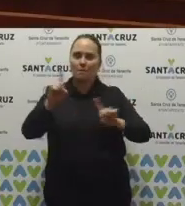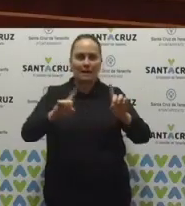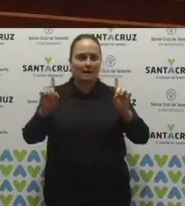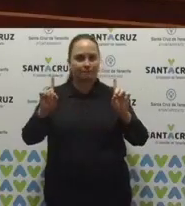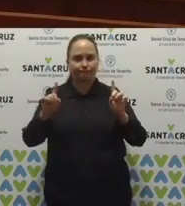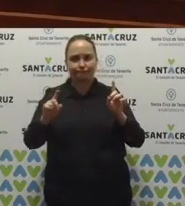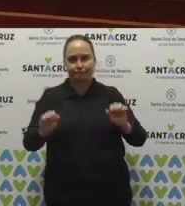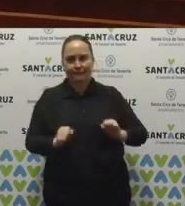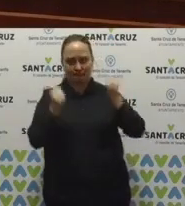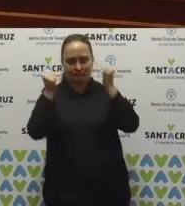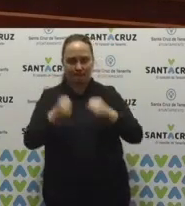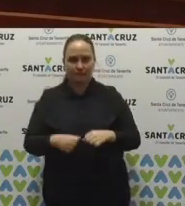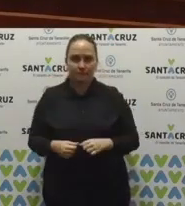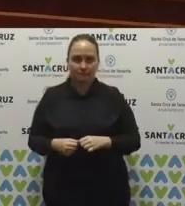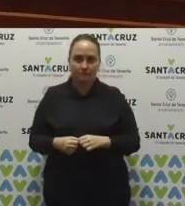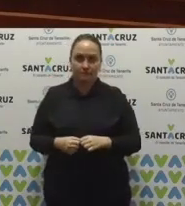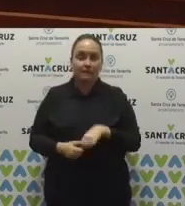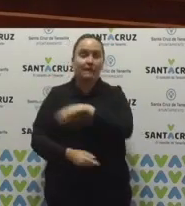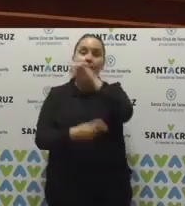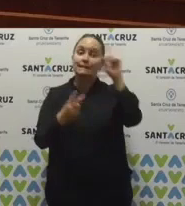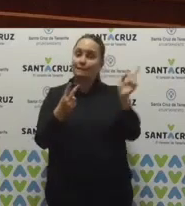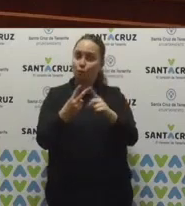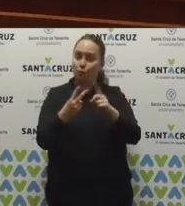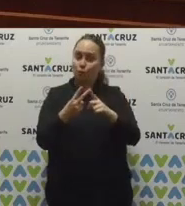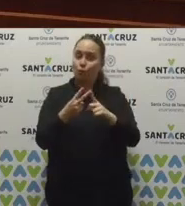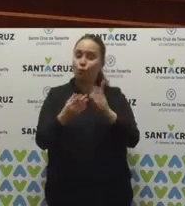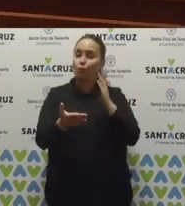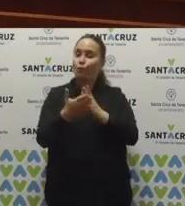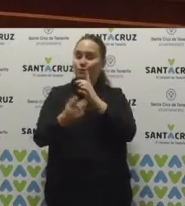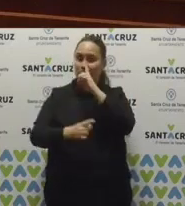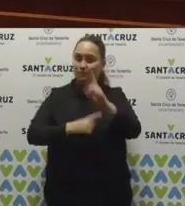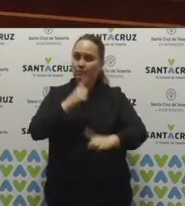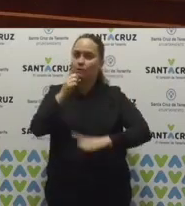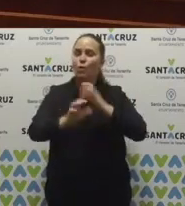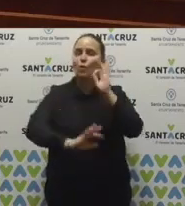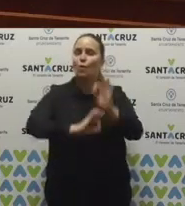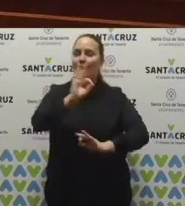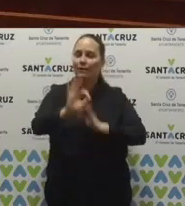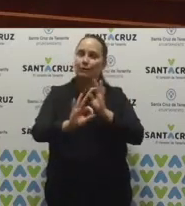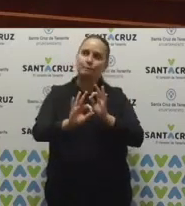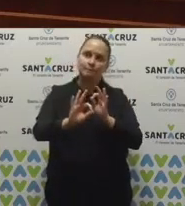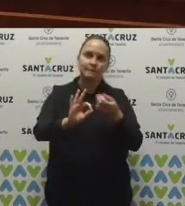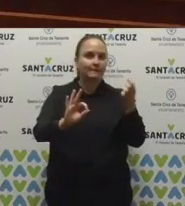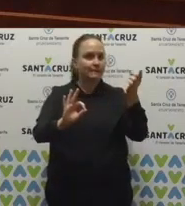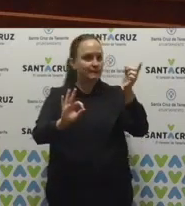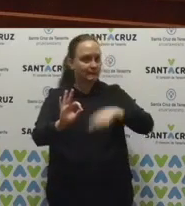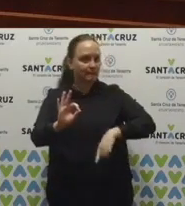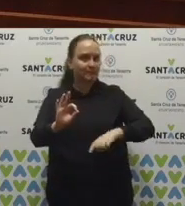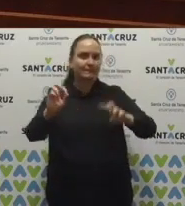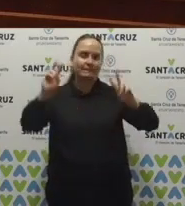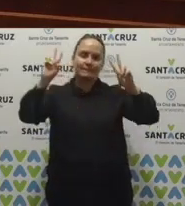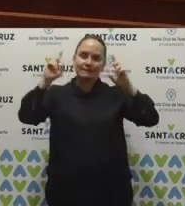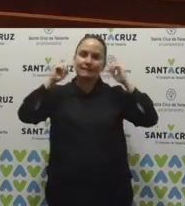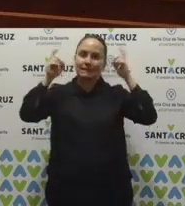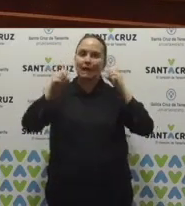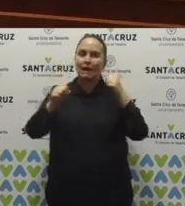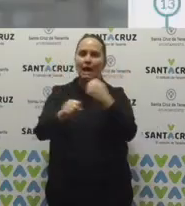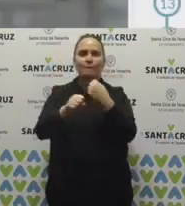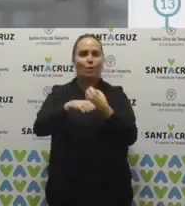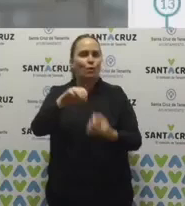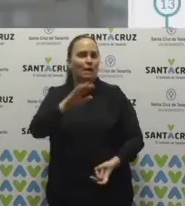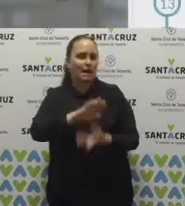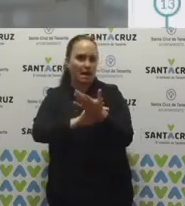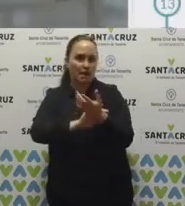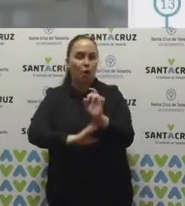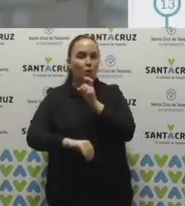segundo que la organización del próximo curso tenga también una incidencia en cuanto a la creación de empleo mediante la